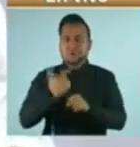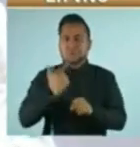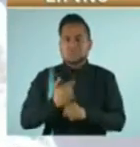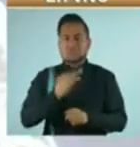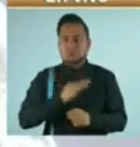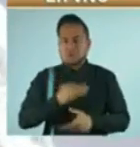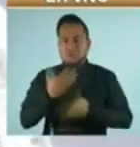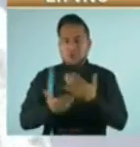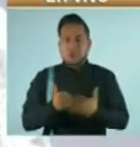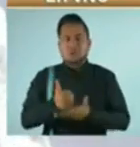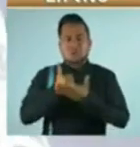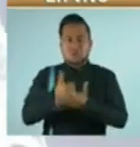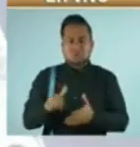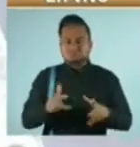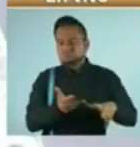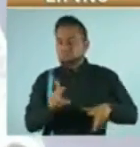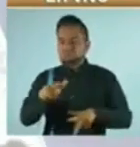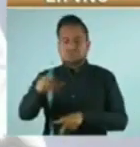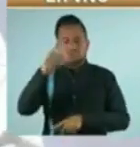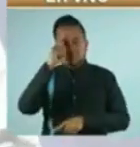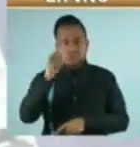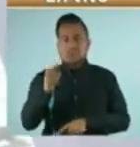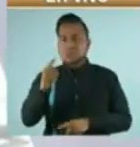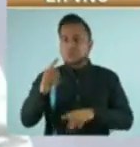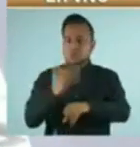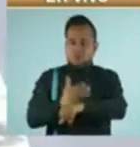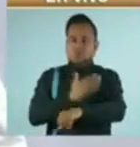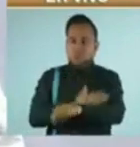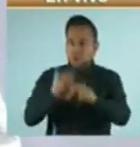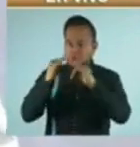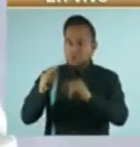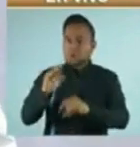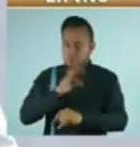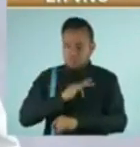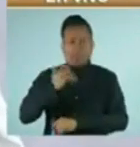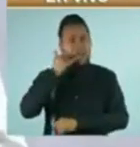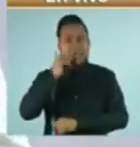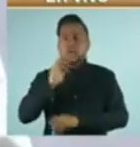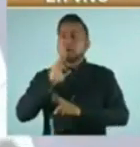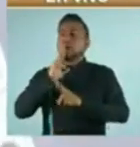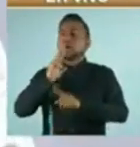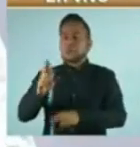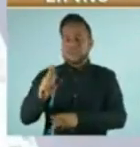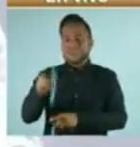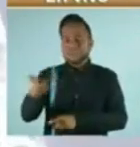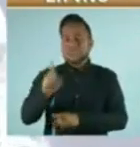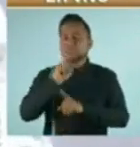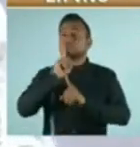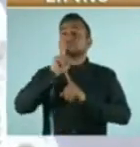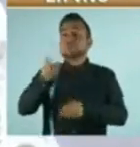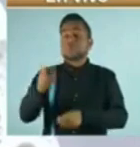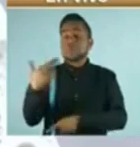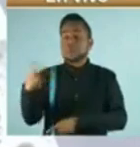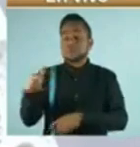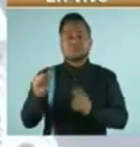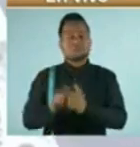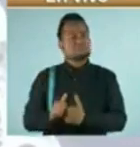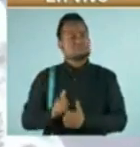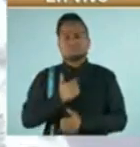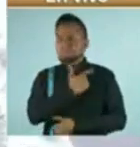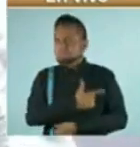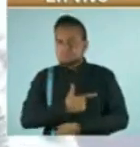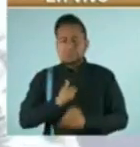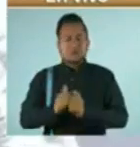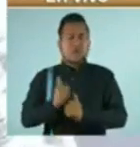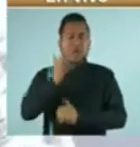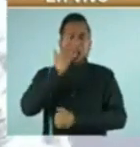el servicio, hasta de llevarte la comida a tu cabaña, si tú quieres, la puedes pedir a algún restaurante, y ellos con toda la amabilidad y claro, con